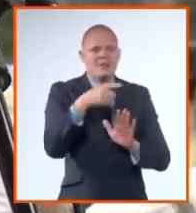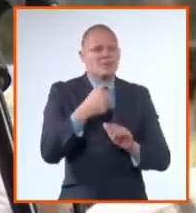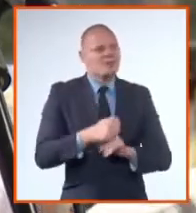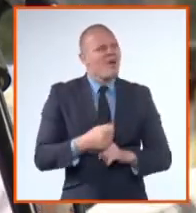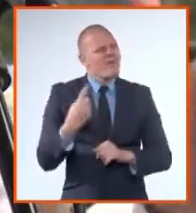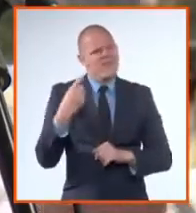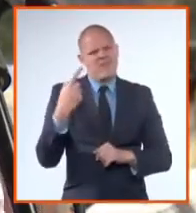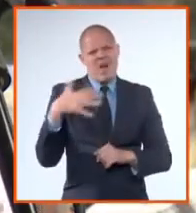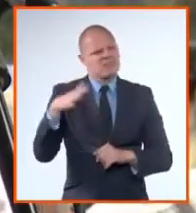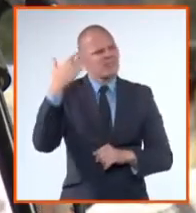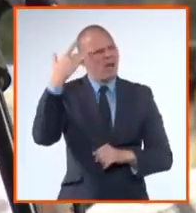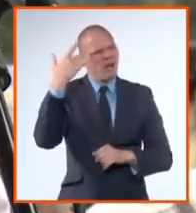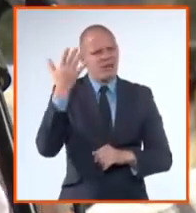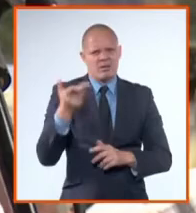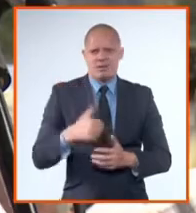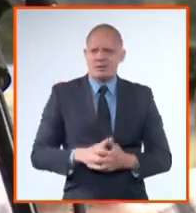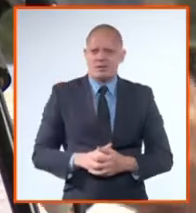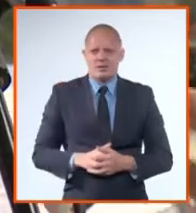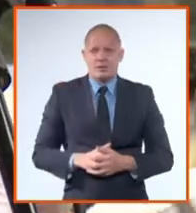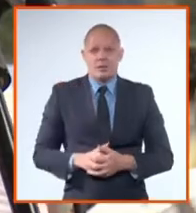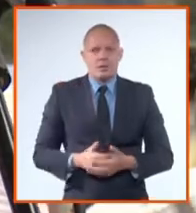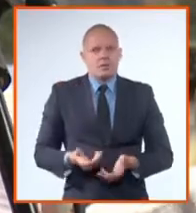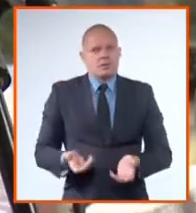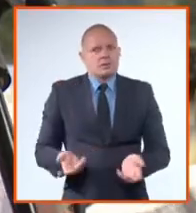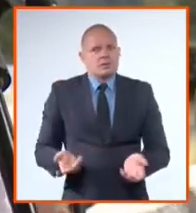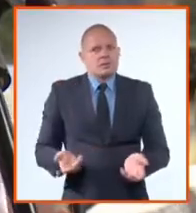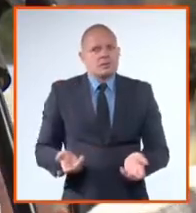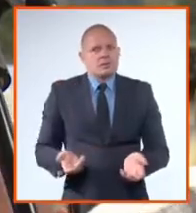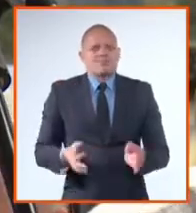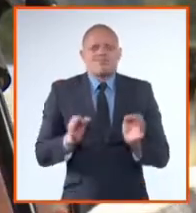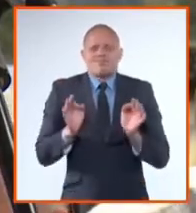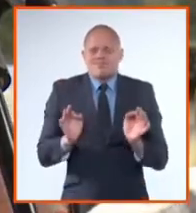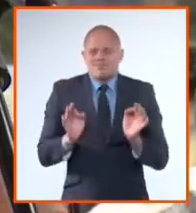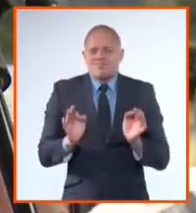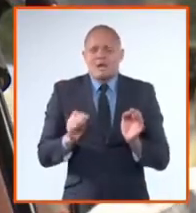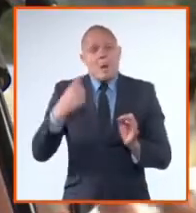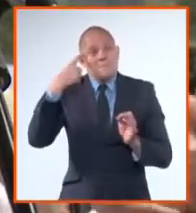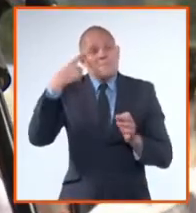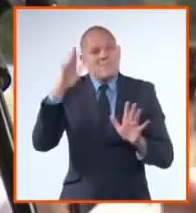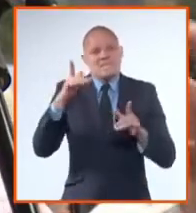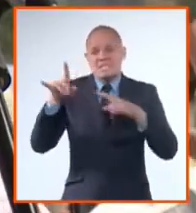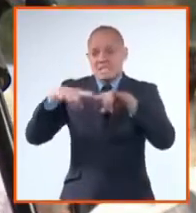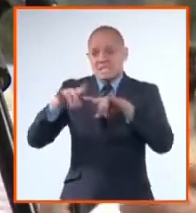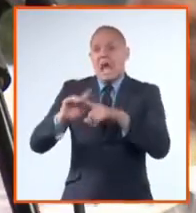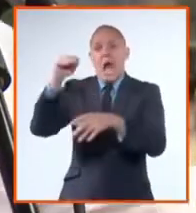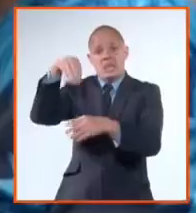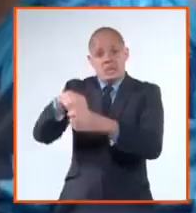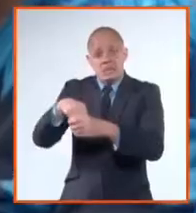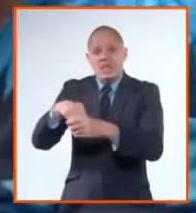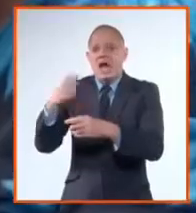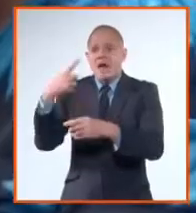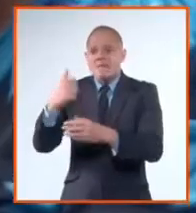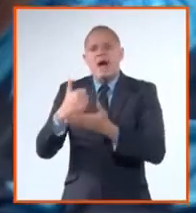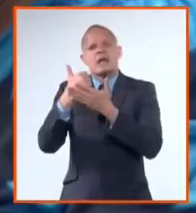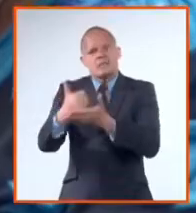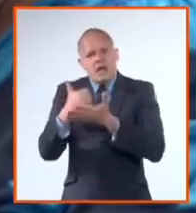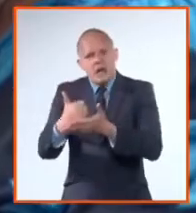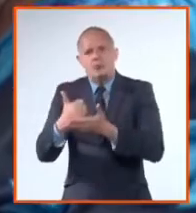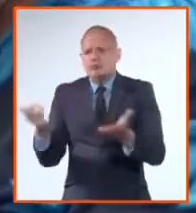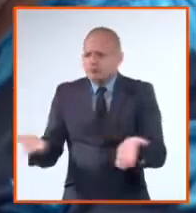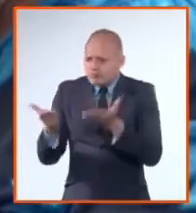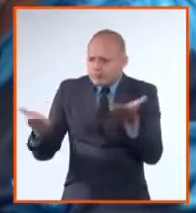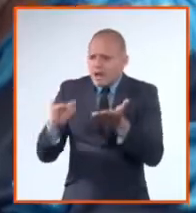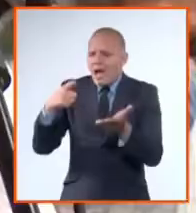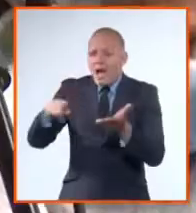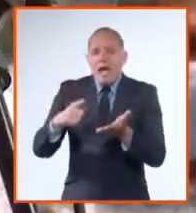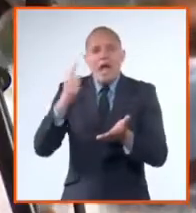Consideramos que desde las enseñanzas preuniversitarias y universitarias hay que fortalecer el trabajo vinculado a la formación vocacional a favor de la